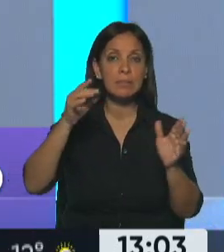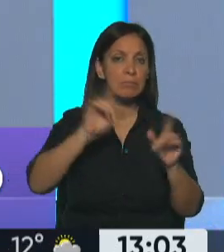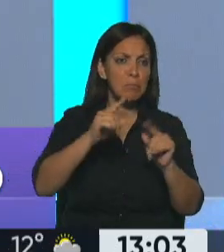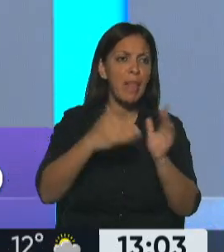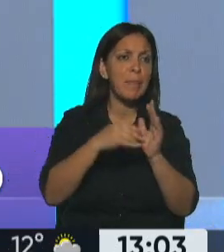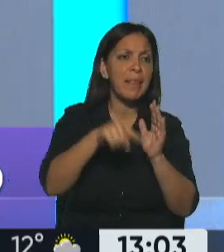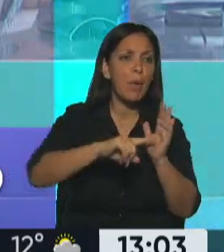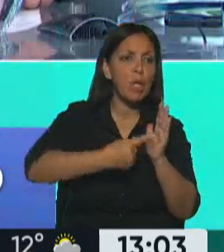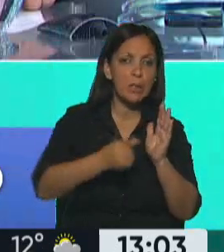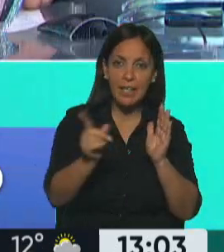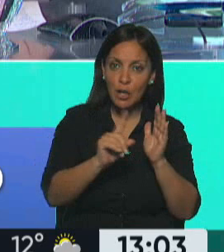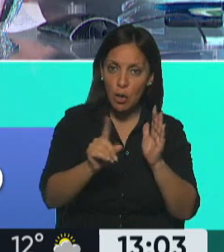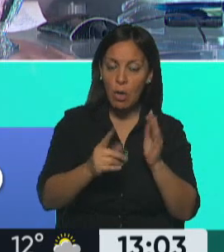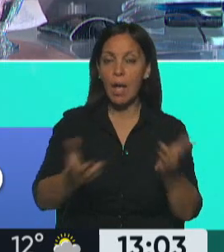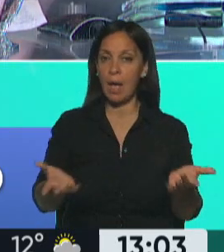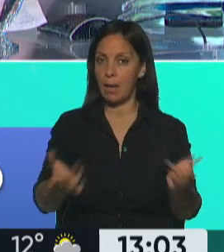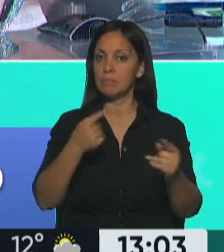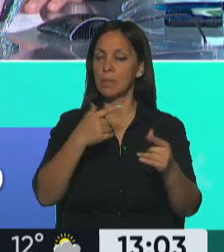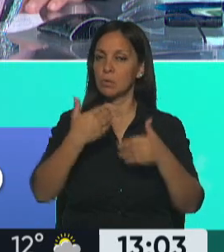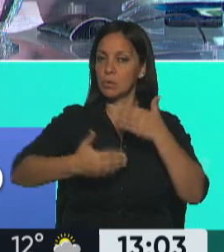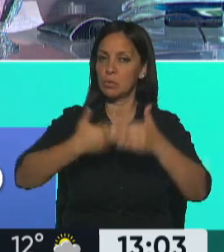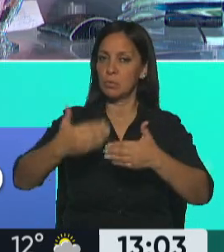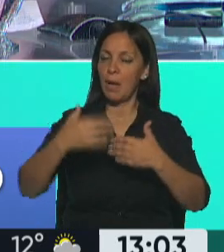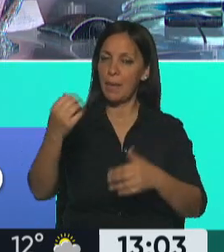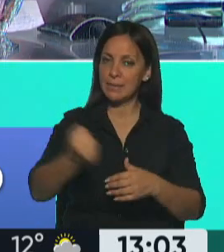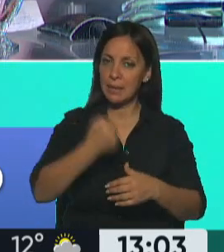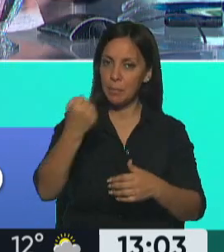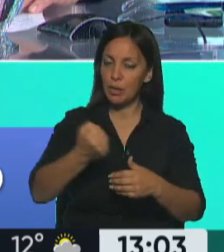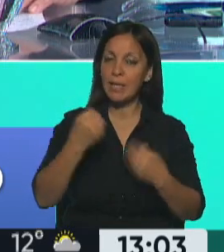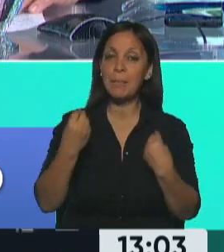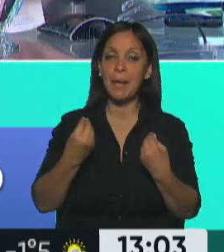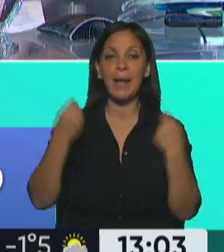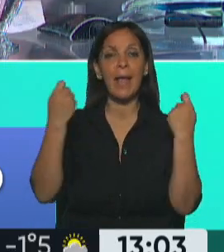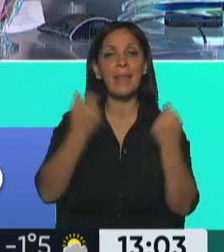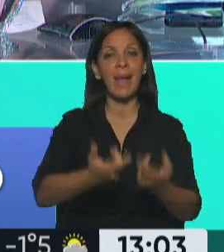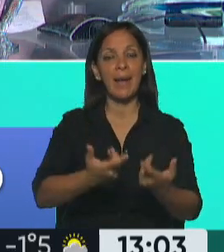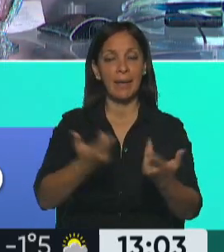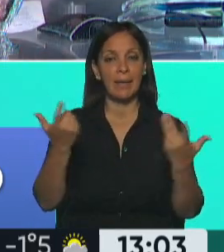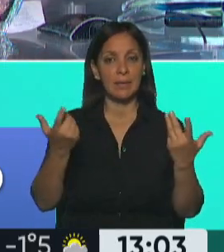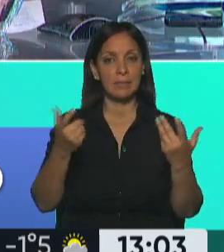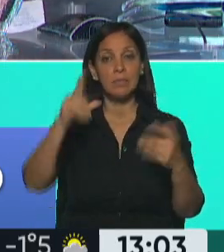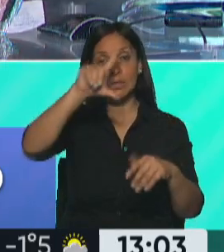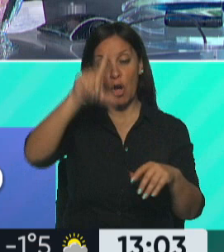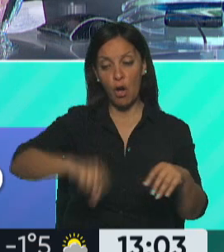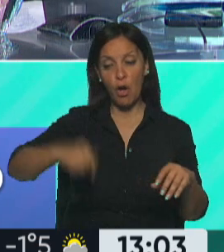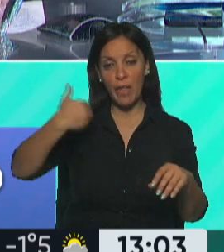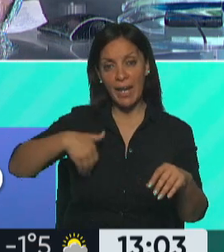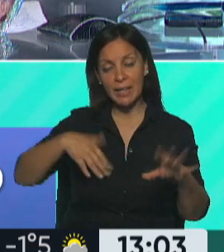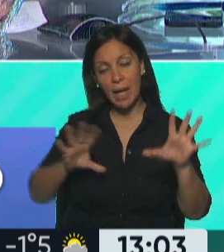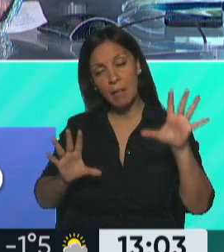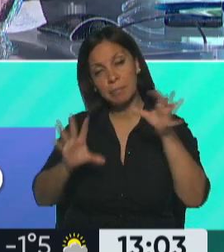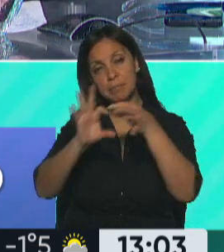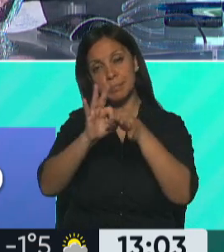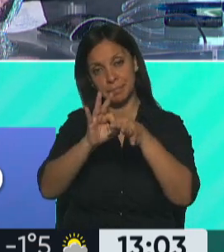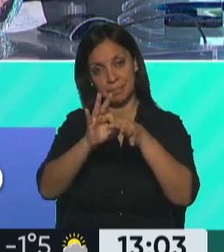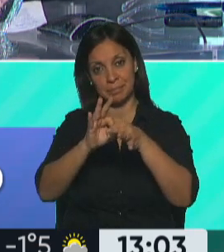Aires también es un avance importante en esto de generar un una interconexión de todo el país que es interesante